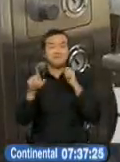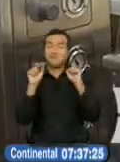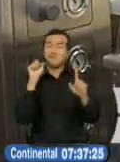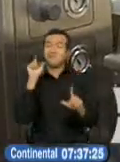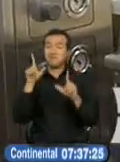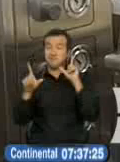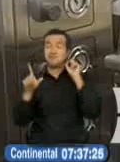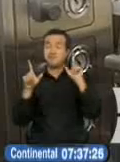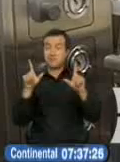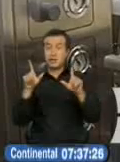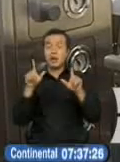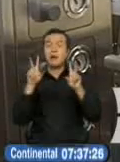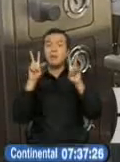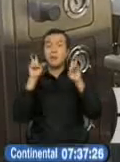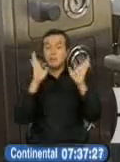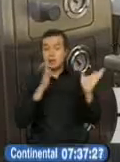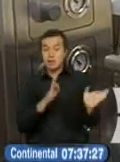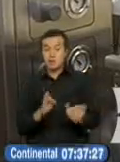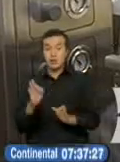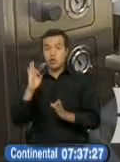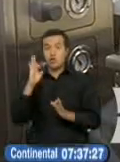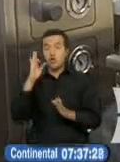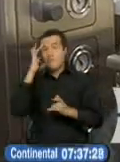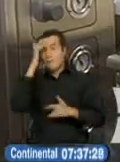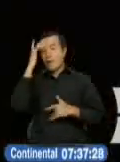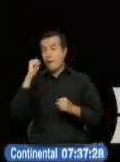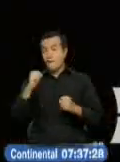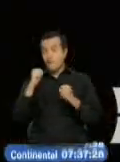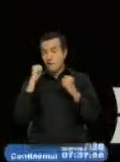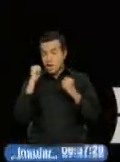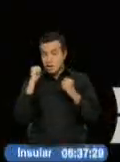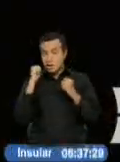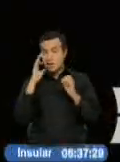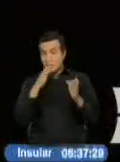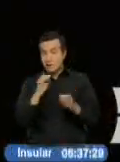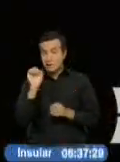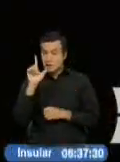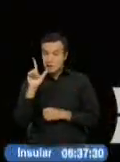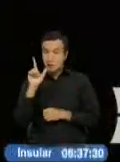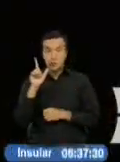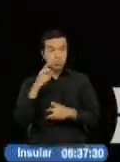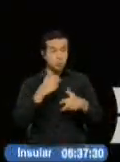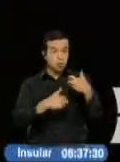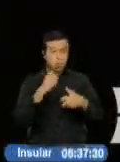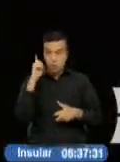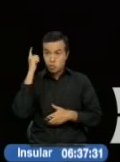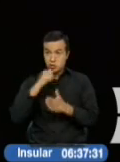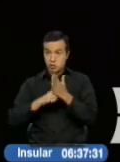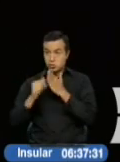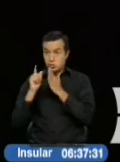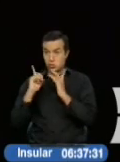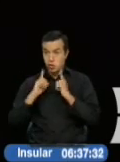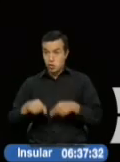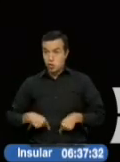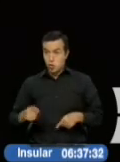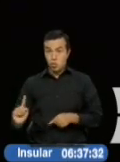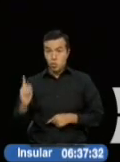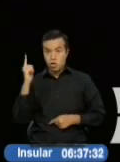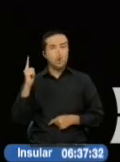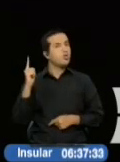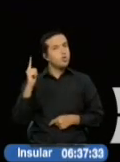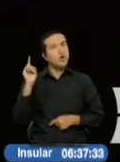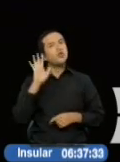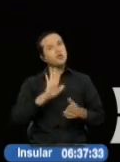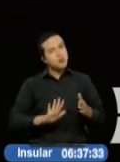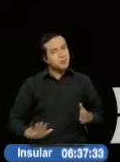especialmente los utilizados en tratamientos de enfermedades catastróficas. Es un espacio de diálogo porque esto no es un problema solo del Ministerio de Salud Pública, esto es un problema del